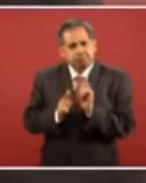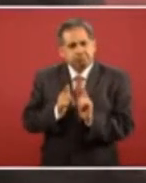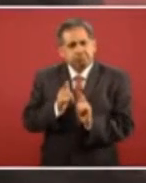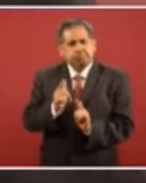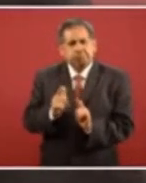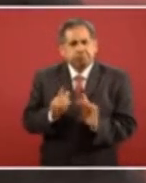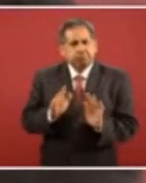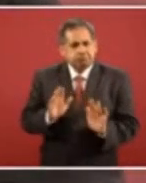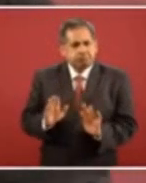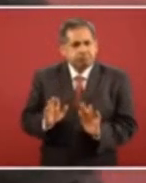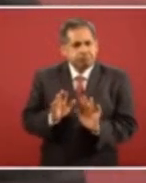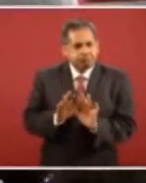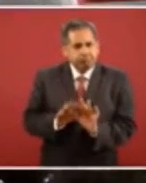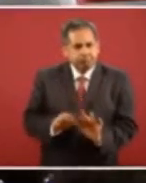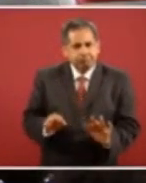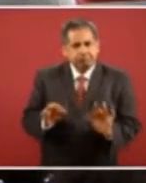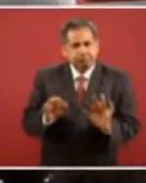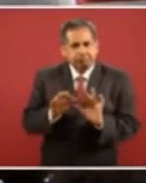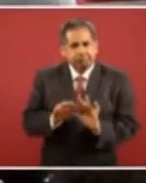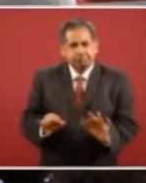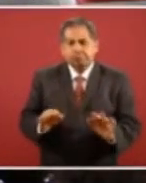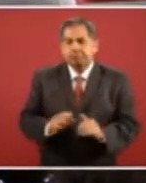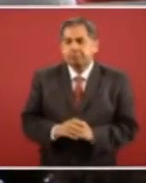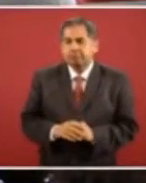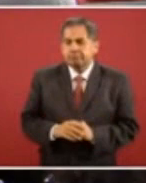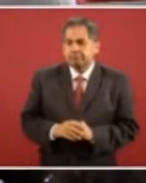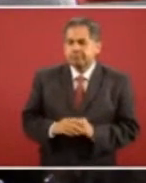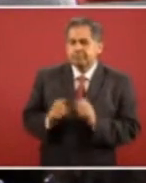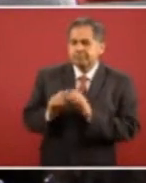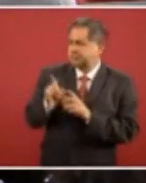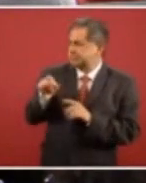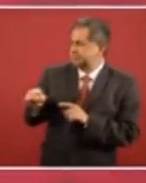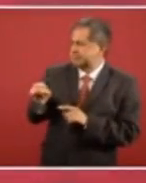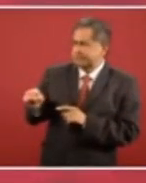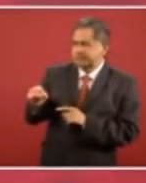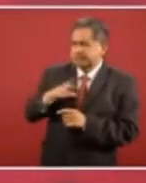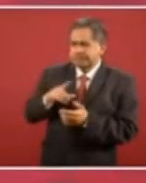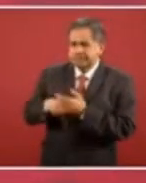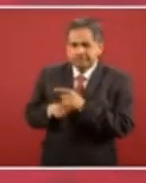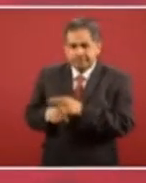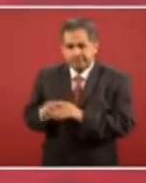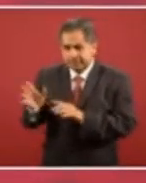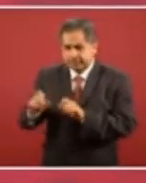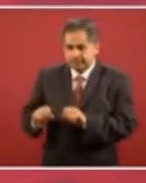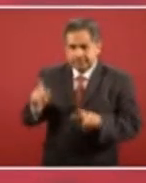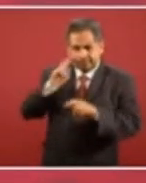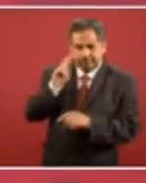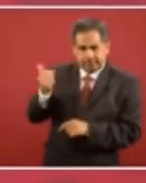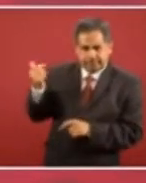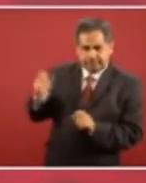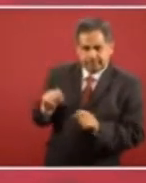hablar despacio. En una de esas tenemos. Ya está,